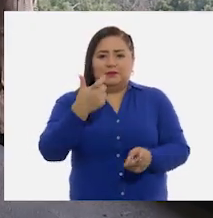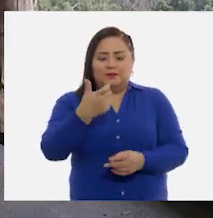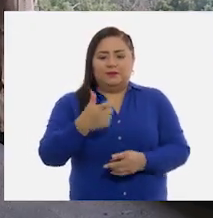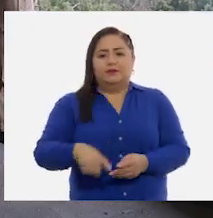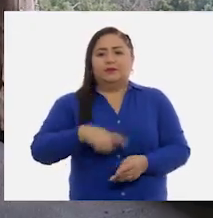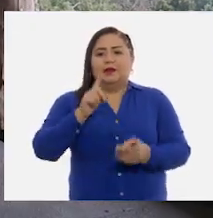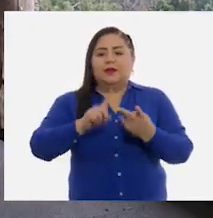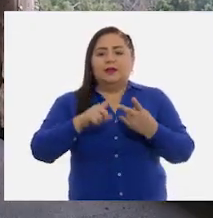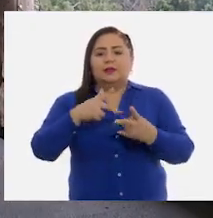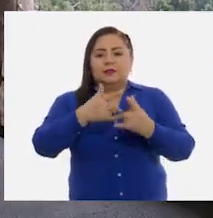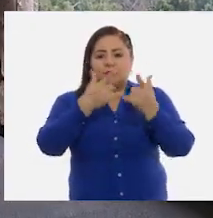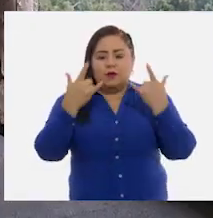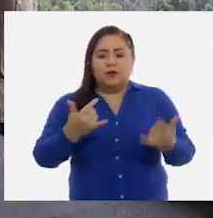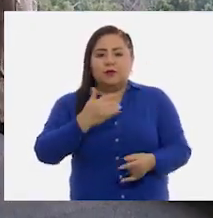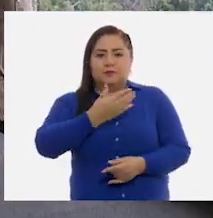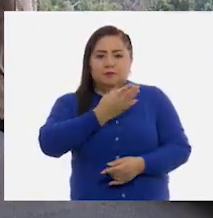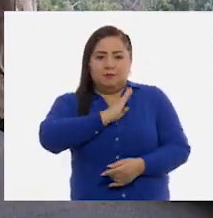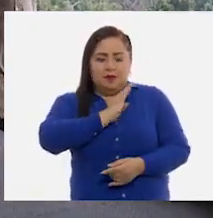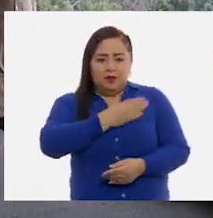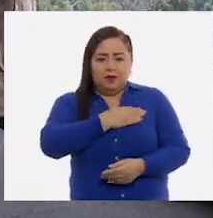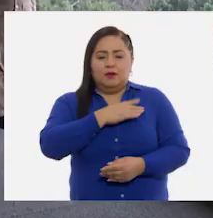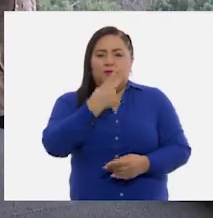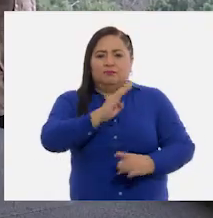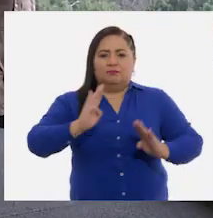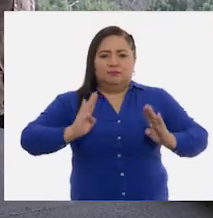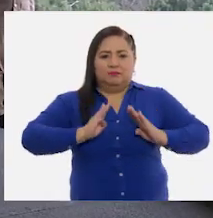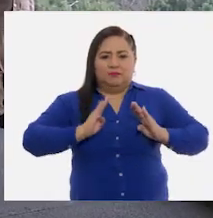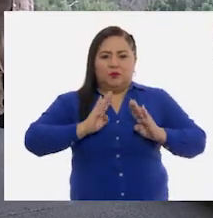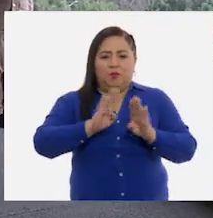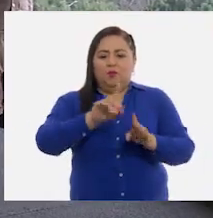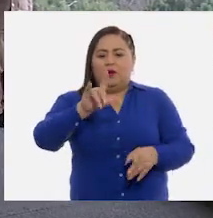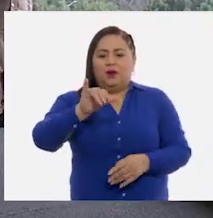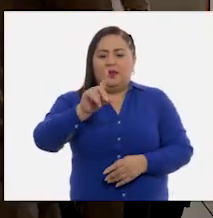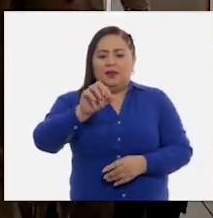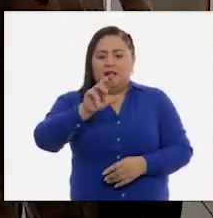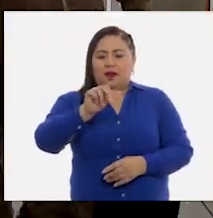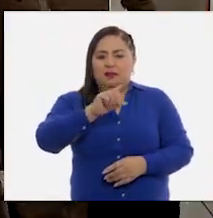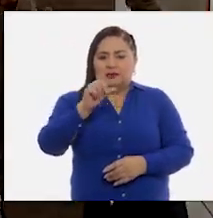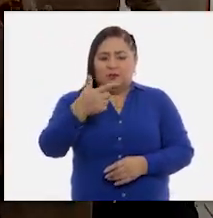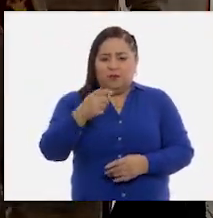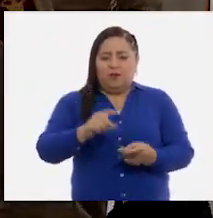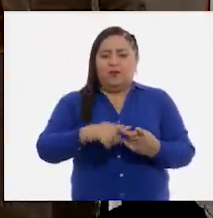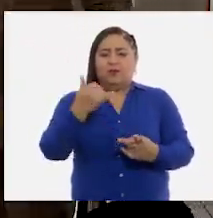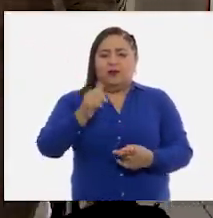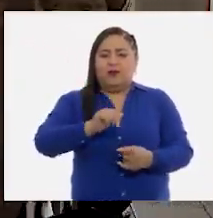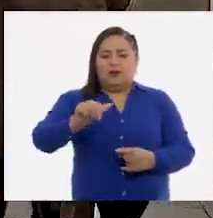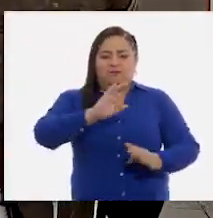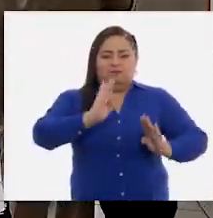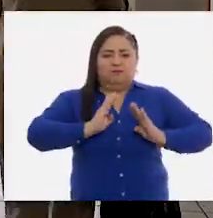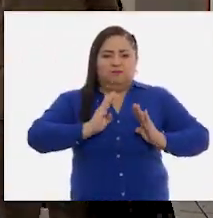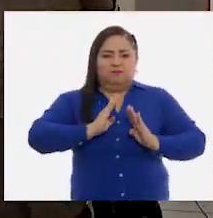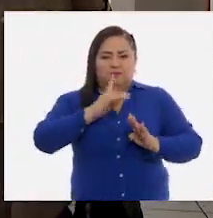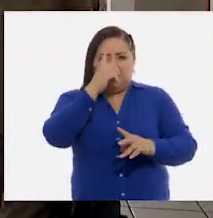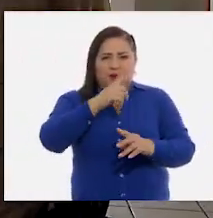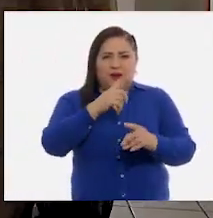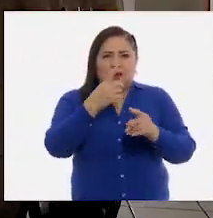financieras, historia y español, de carácter militar como liderazgo, don de mando y operaciones militares.